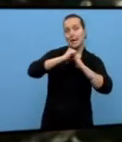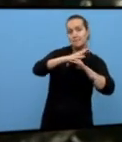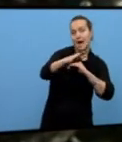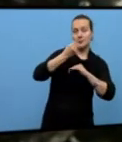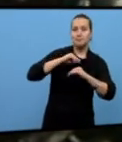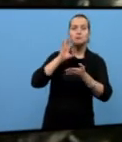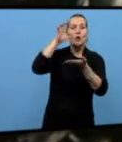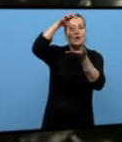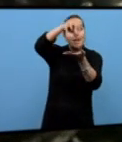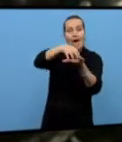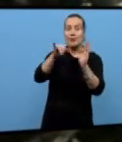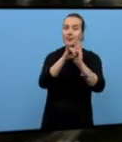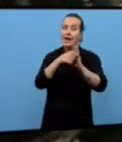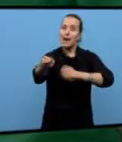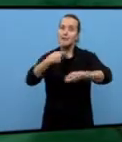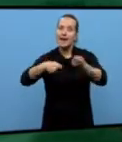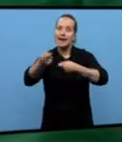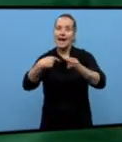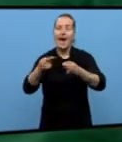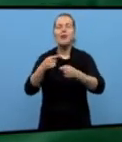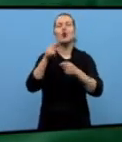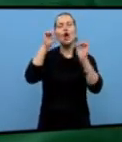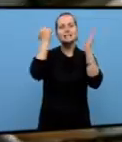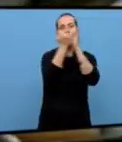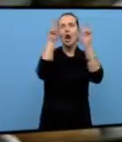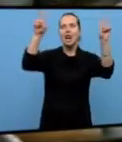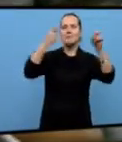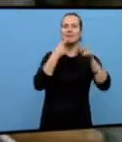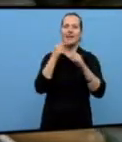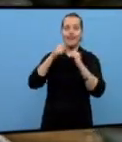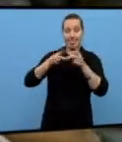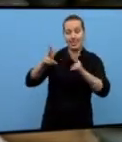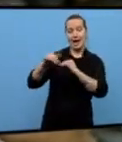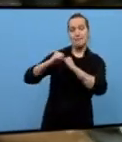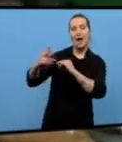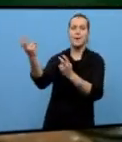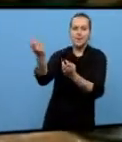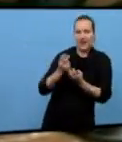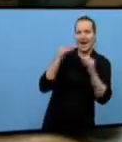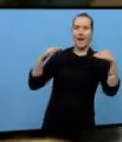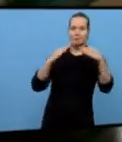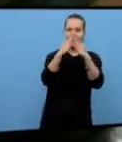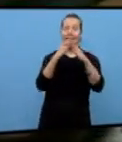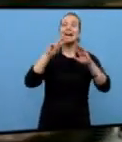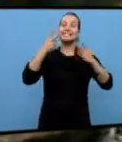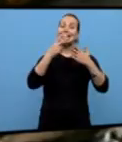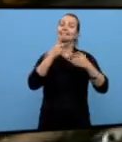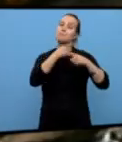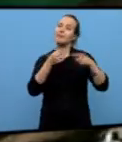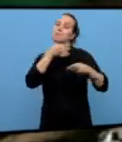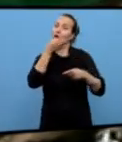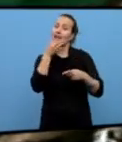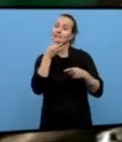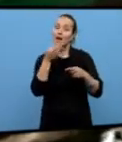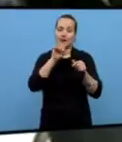nave multiuso do mercado gandeiro baixo o lema Deixa que o mar se achegue á montaña. A degustación comenzará ás 7:30 da tarde. Durante todo